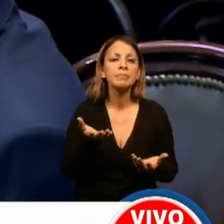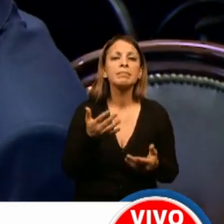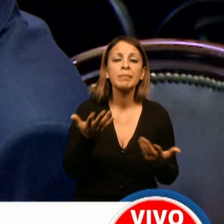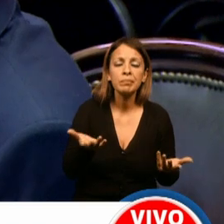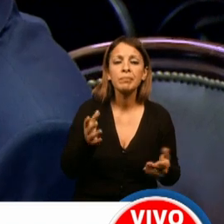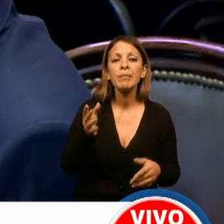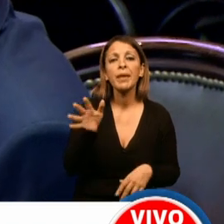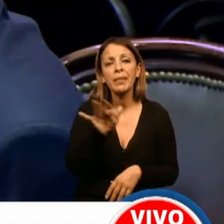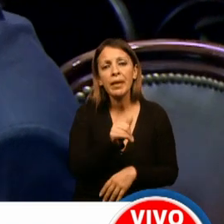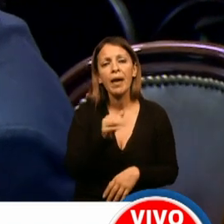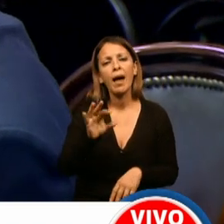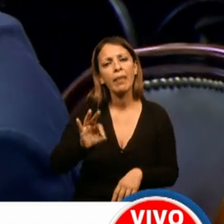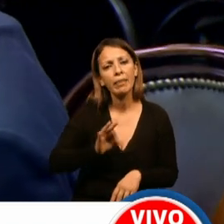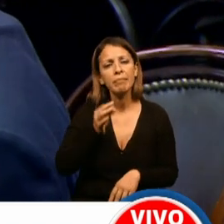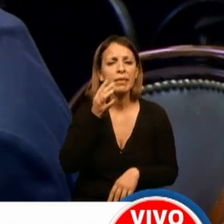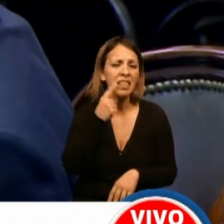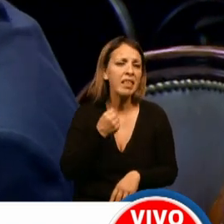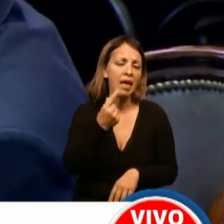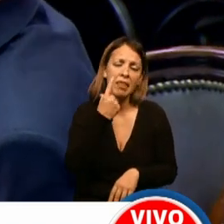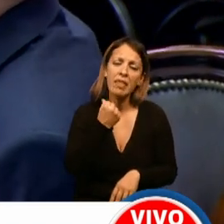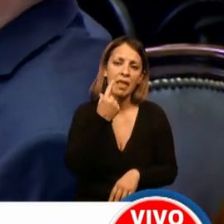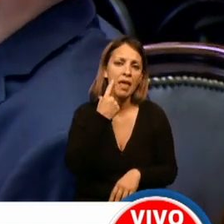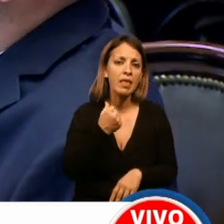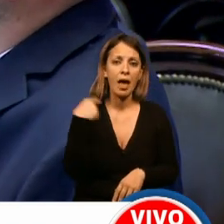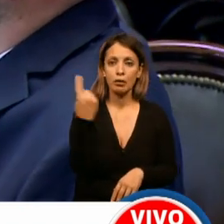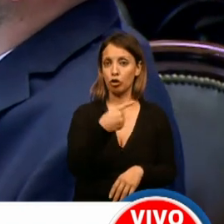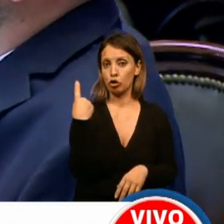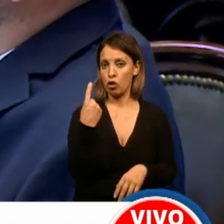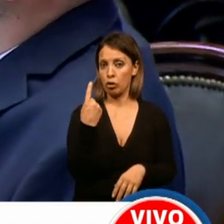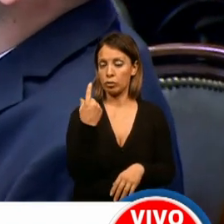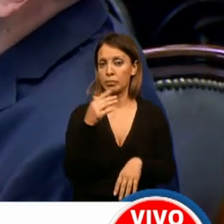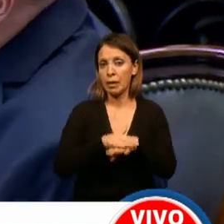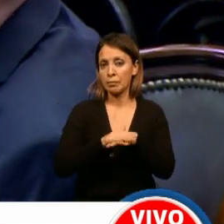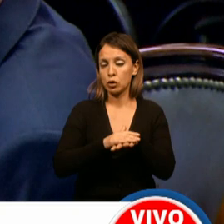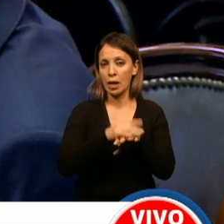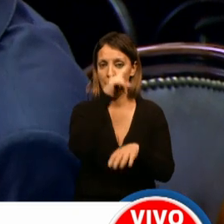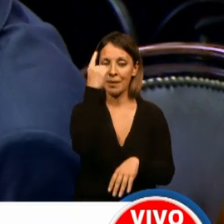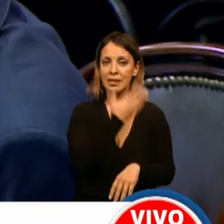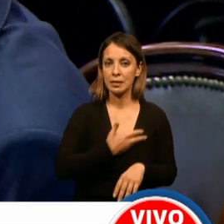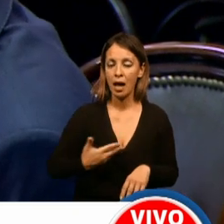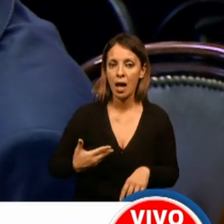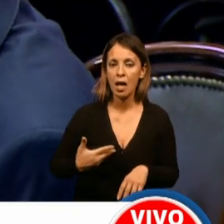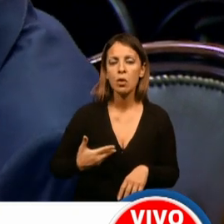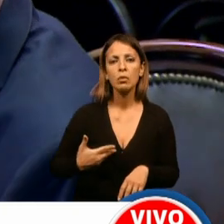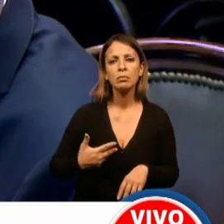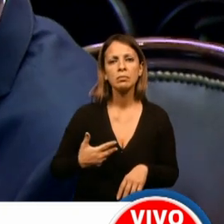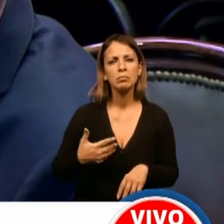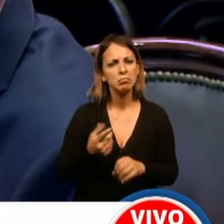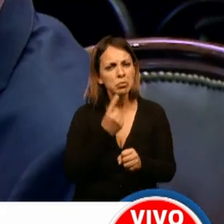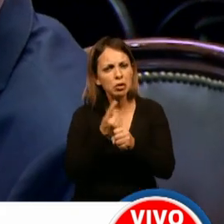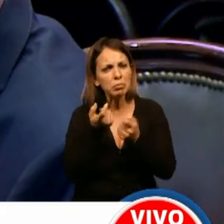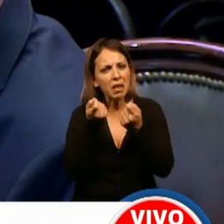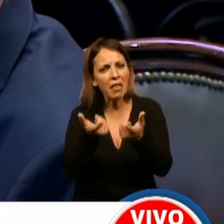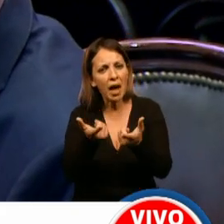en la que nosotros como estado no podemos garantizar